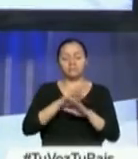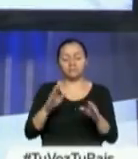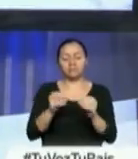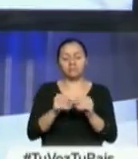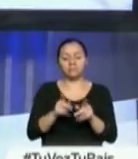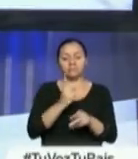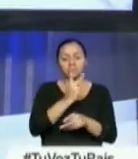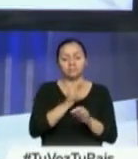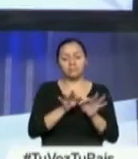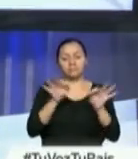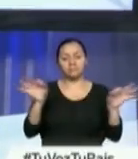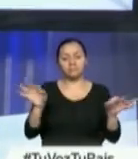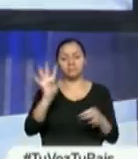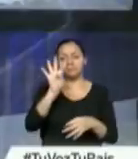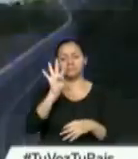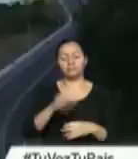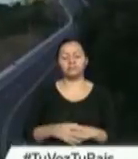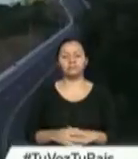de 2 a 4 carriles.